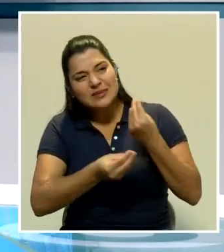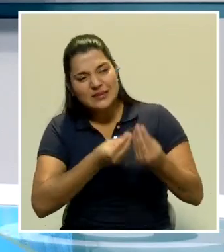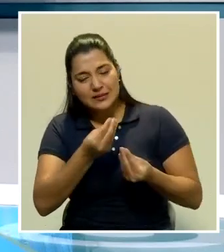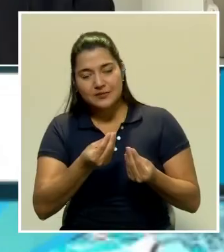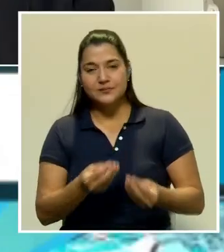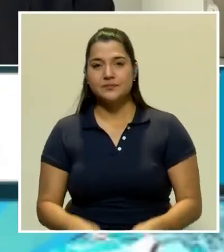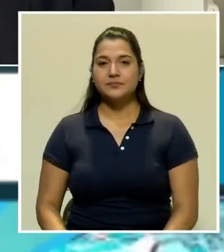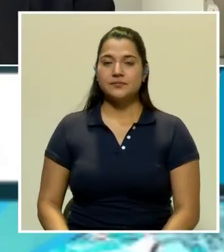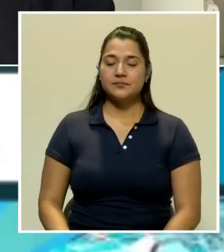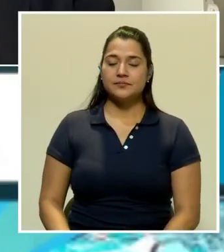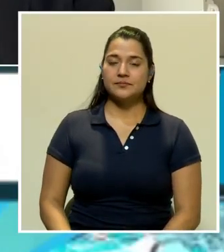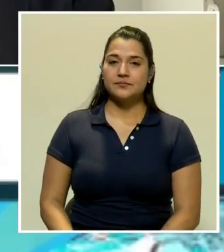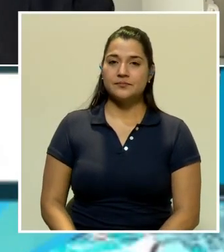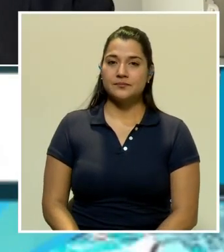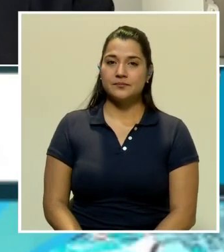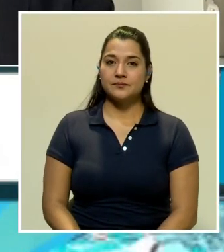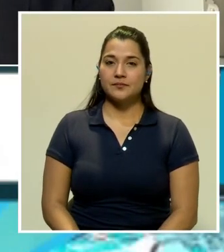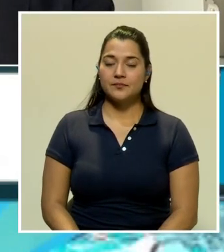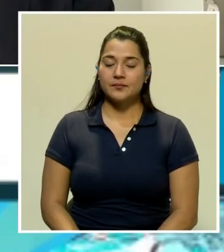gradualidad?